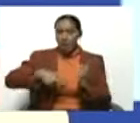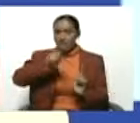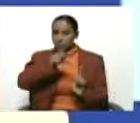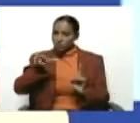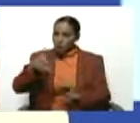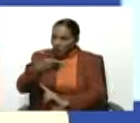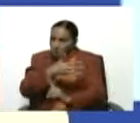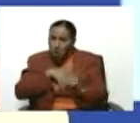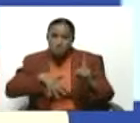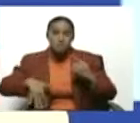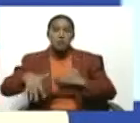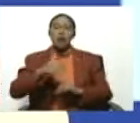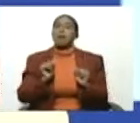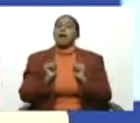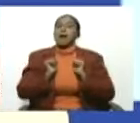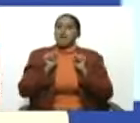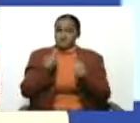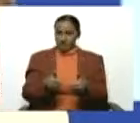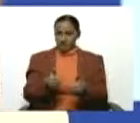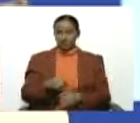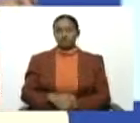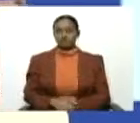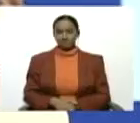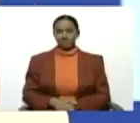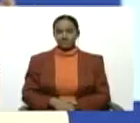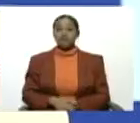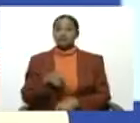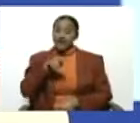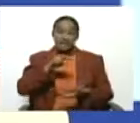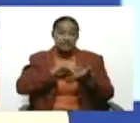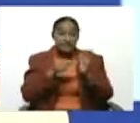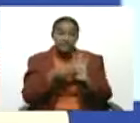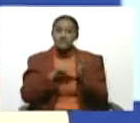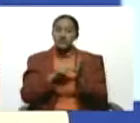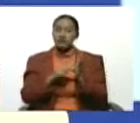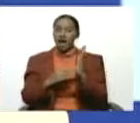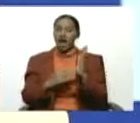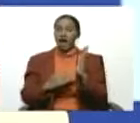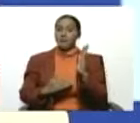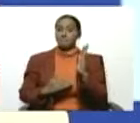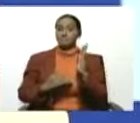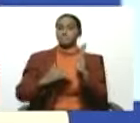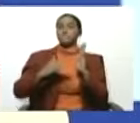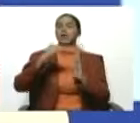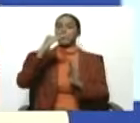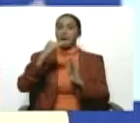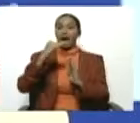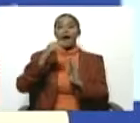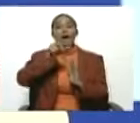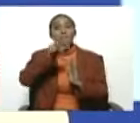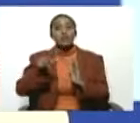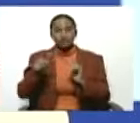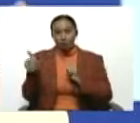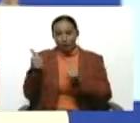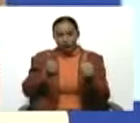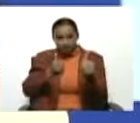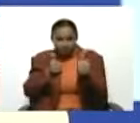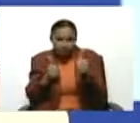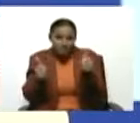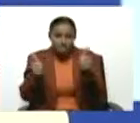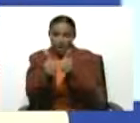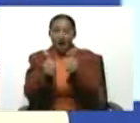ellos comenzaron su tu crecimiento económico abrirse entonces la apertura Abre canales